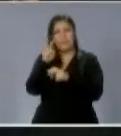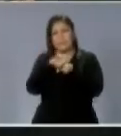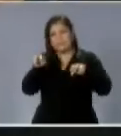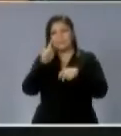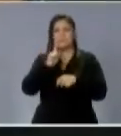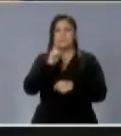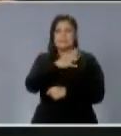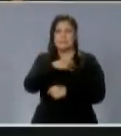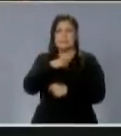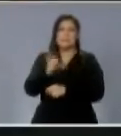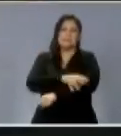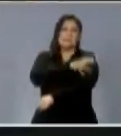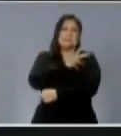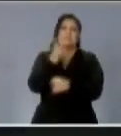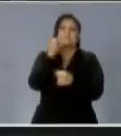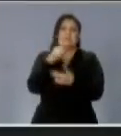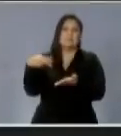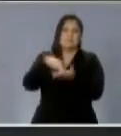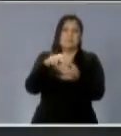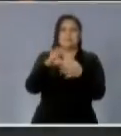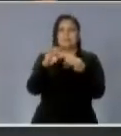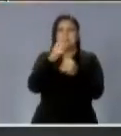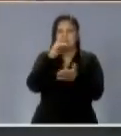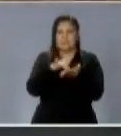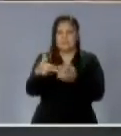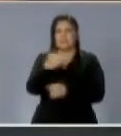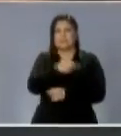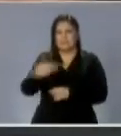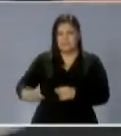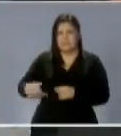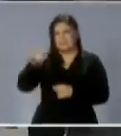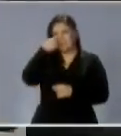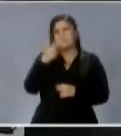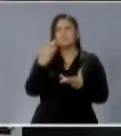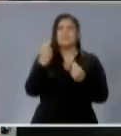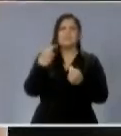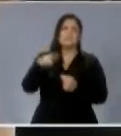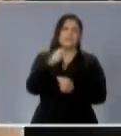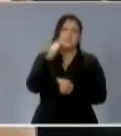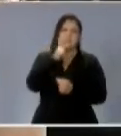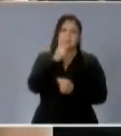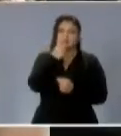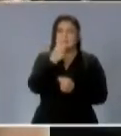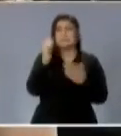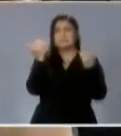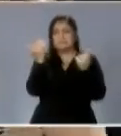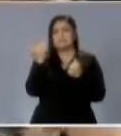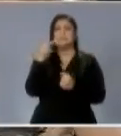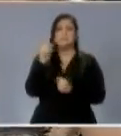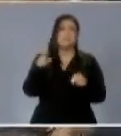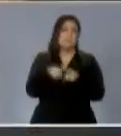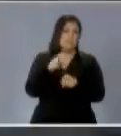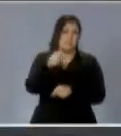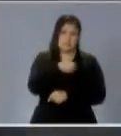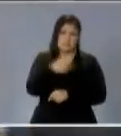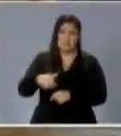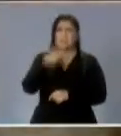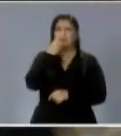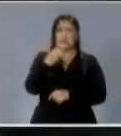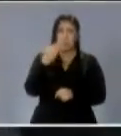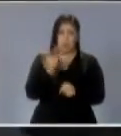preguntarnos: ¿esos trazos vastos que pergeñó Enrique Peña Nieto corresponden al México que todos los días